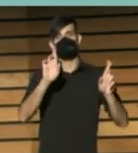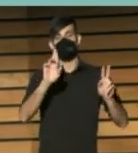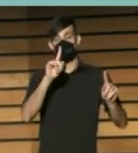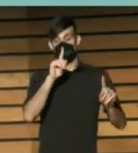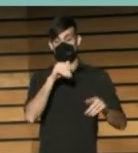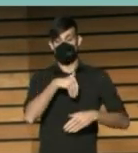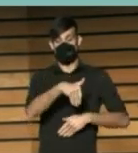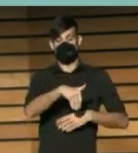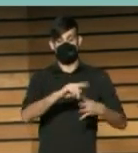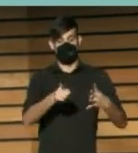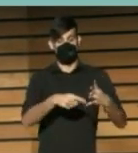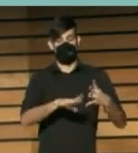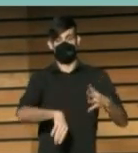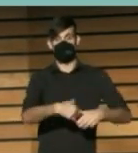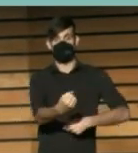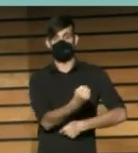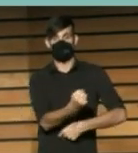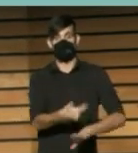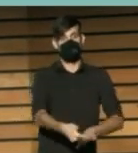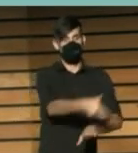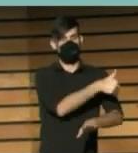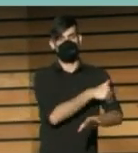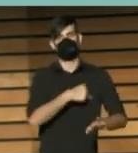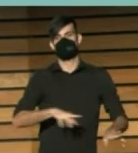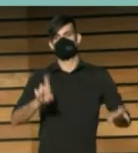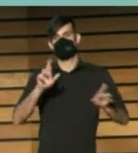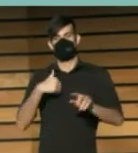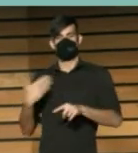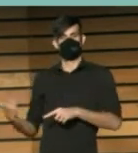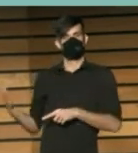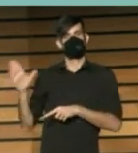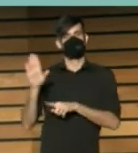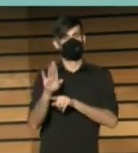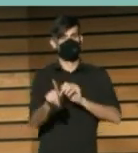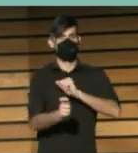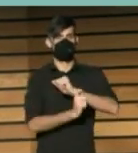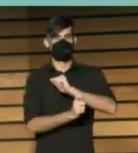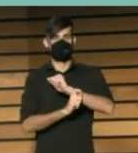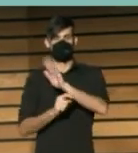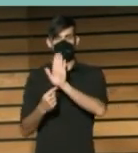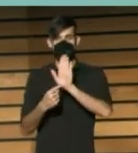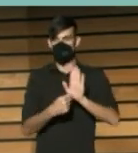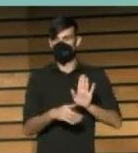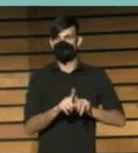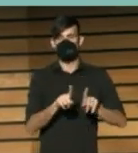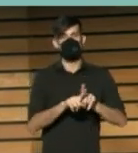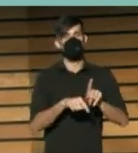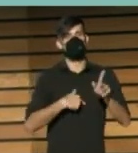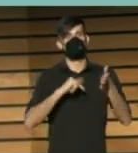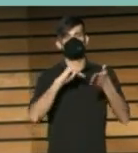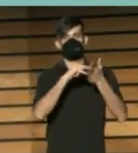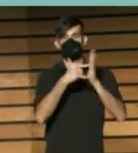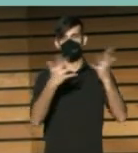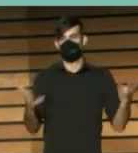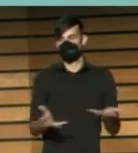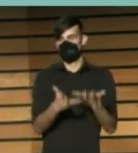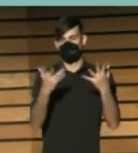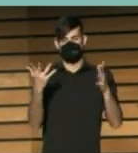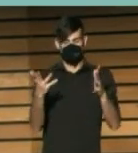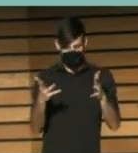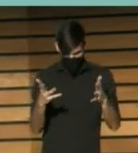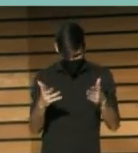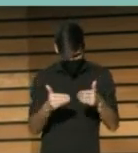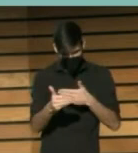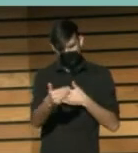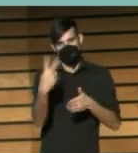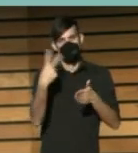año, en unos meses, vamos a poder presentar esta estrategia, este plan de fomento de la lectura para los próximos